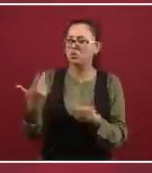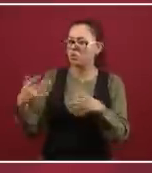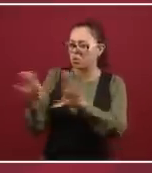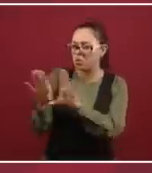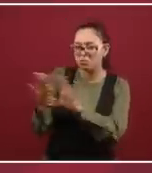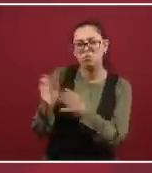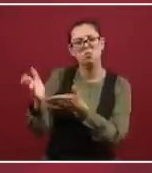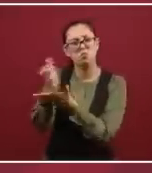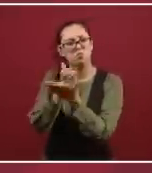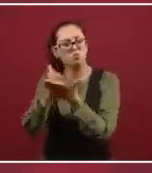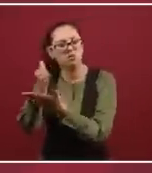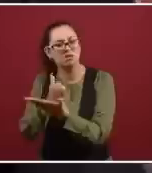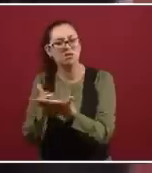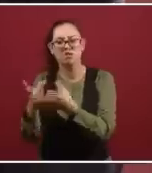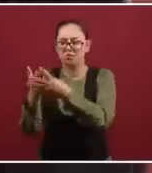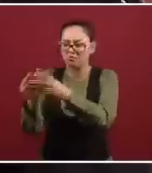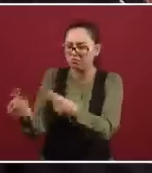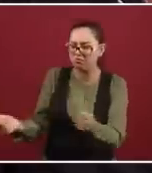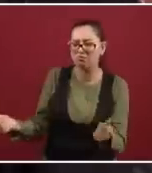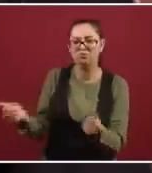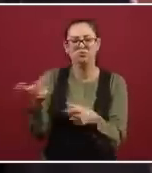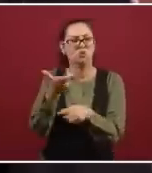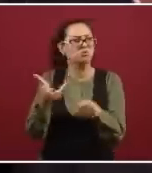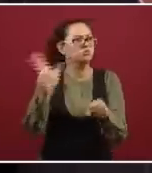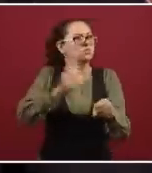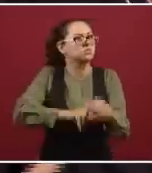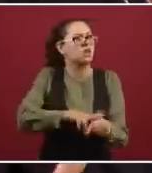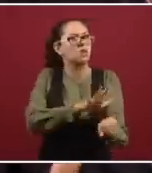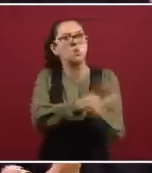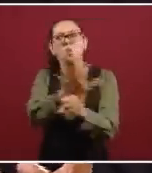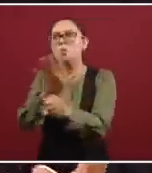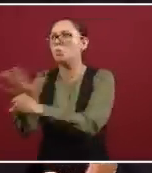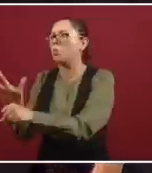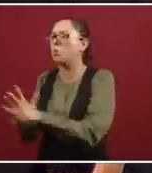clínicas, no crearon nada